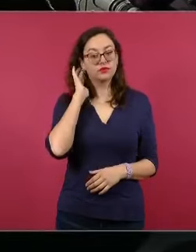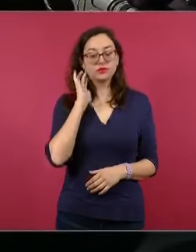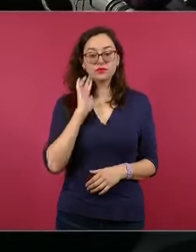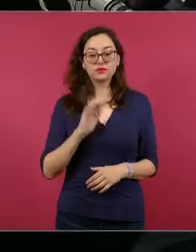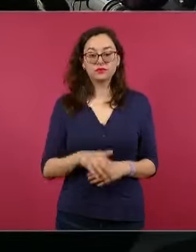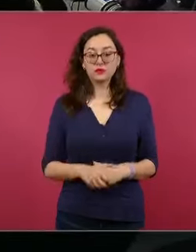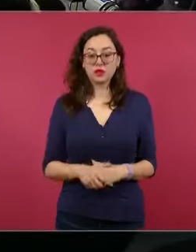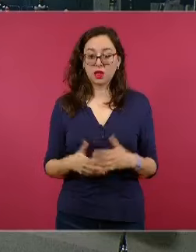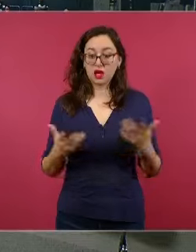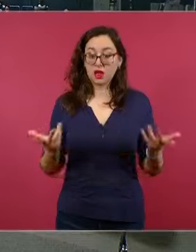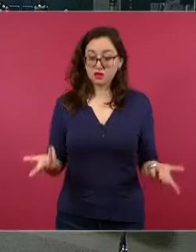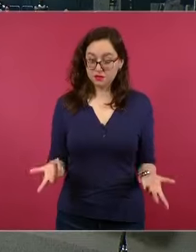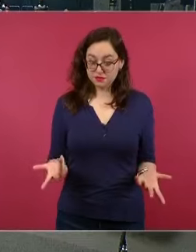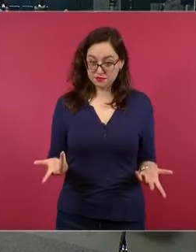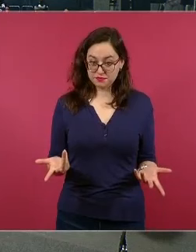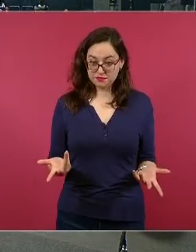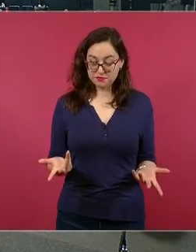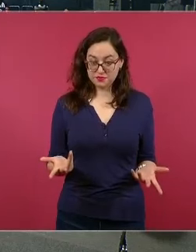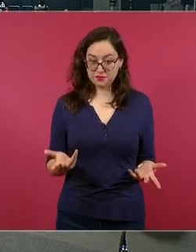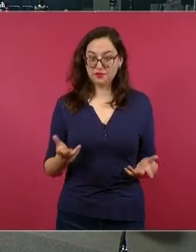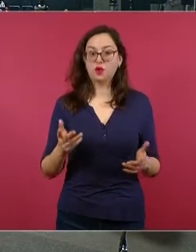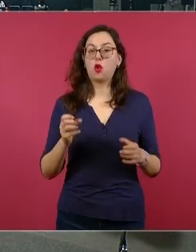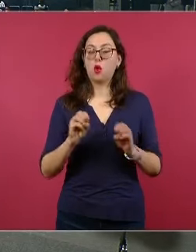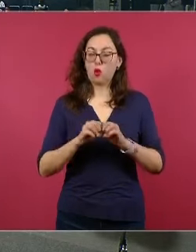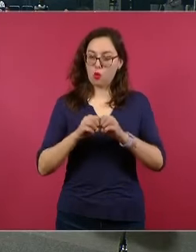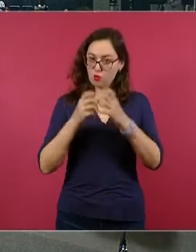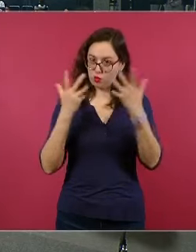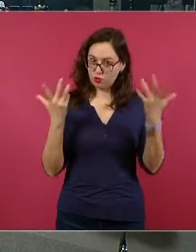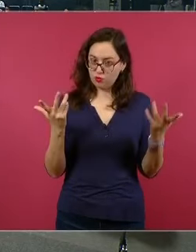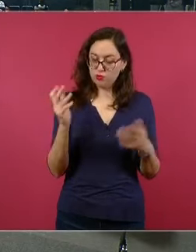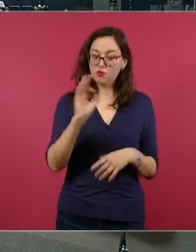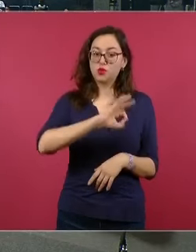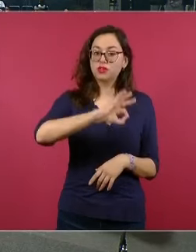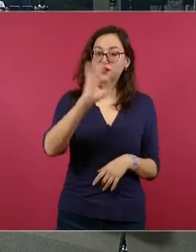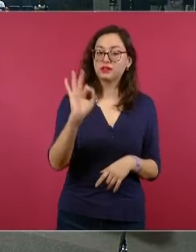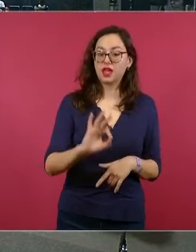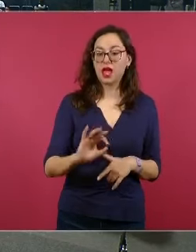a nuestras posibilidades aestra